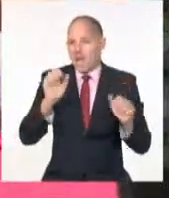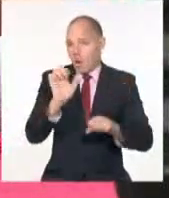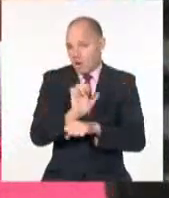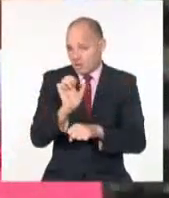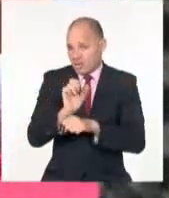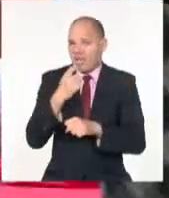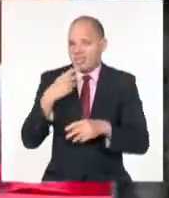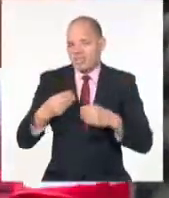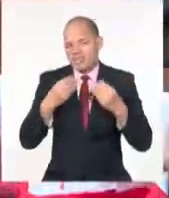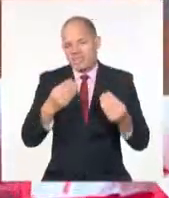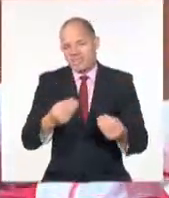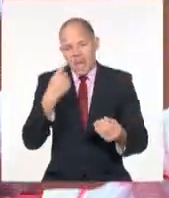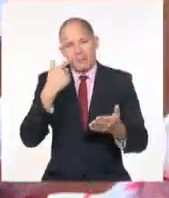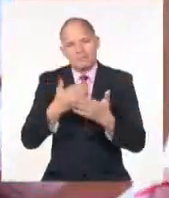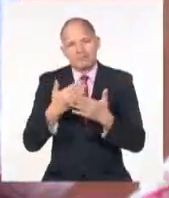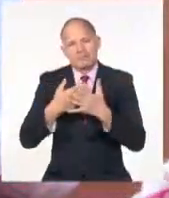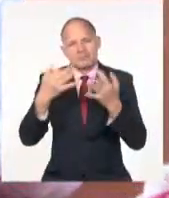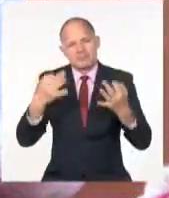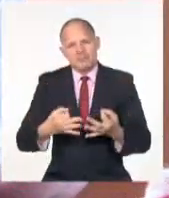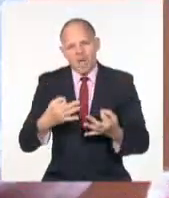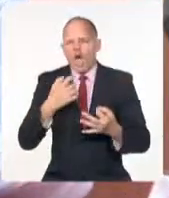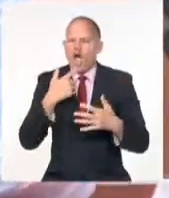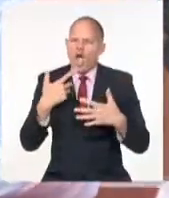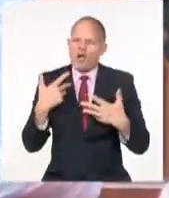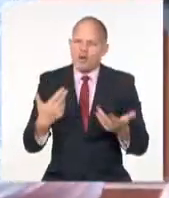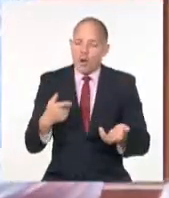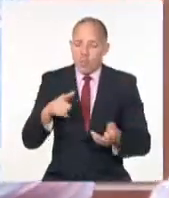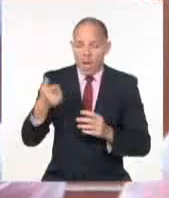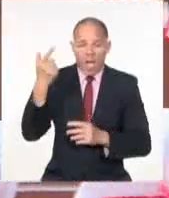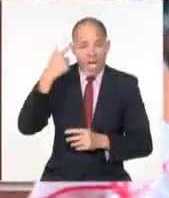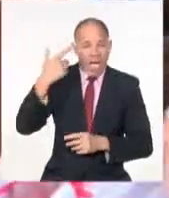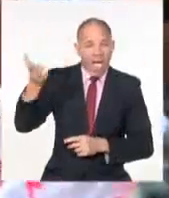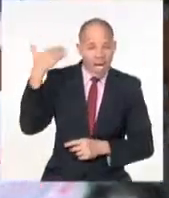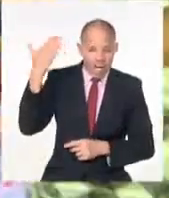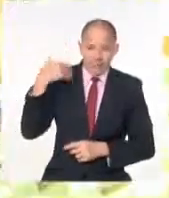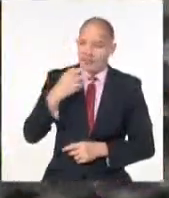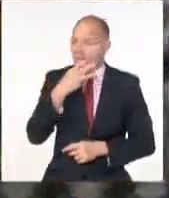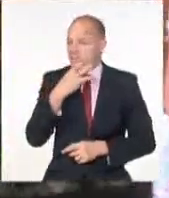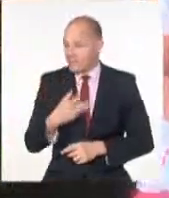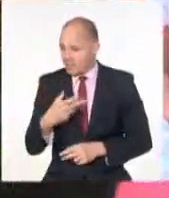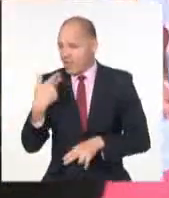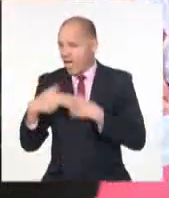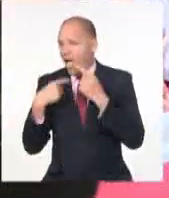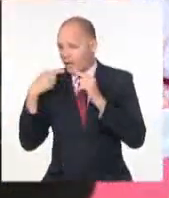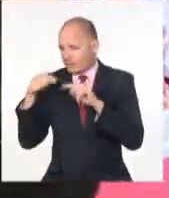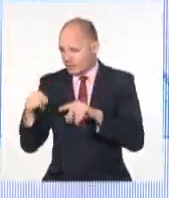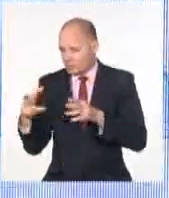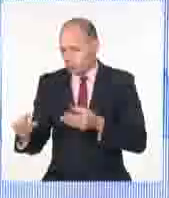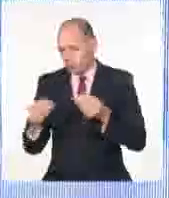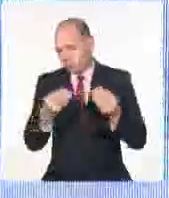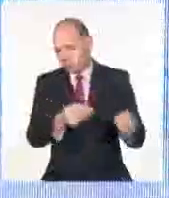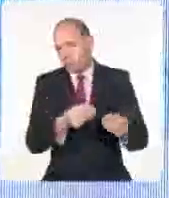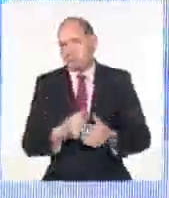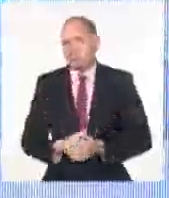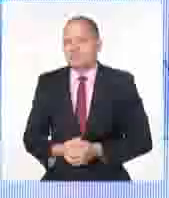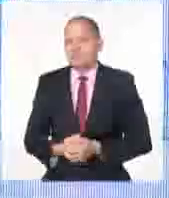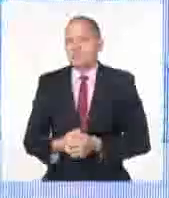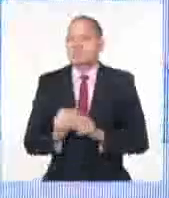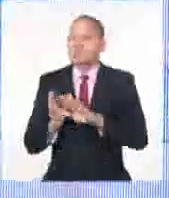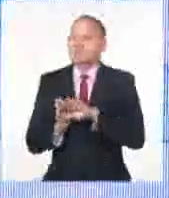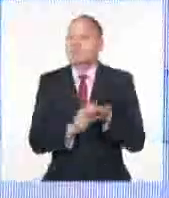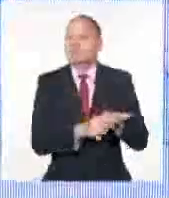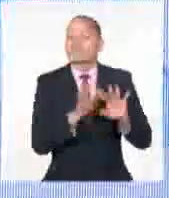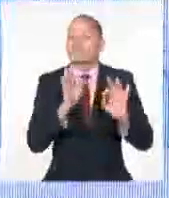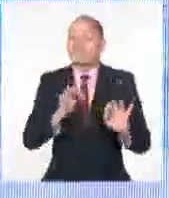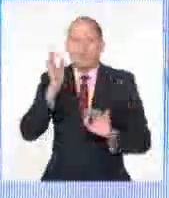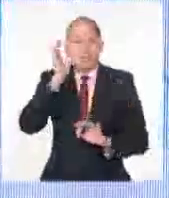voluntad hidráulica concebida por el comandante en jefe Fidel Castro Ruz. Inés María también se refirió al